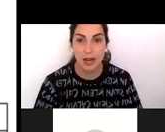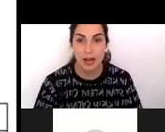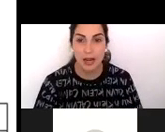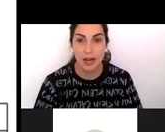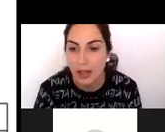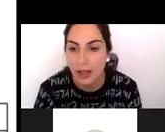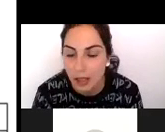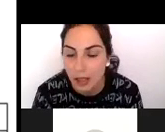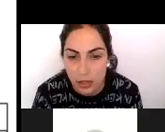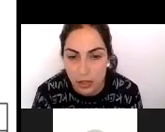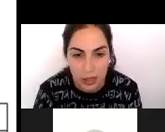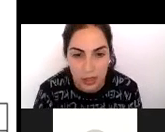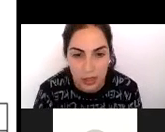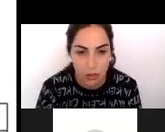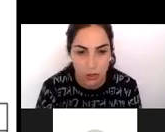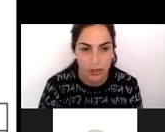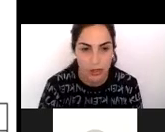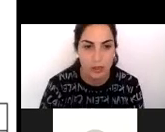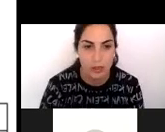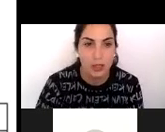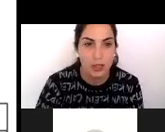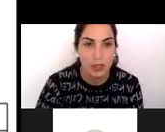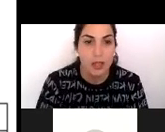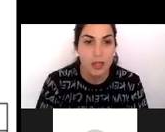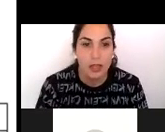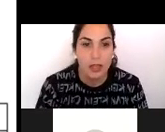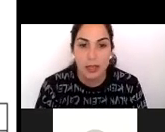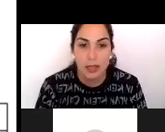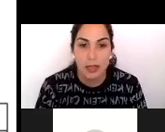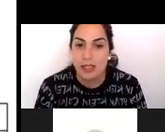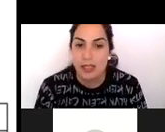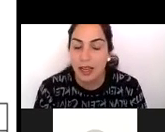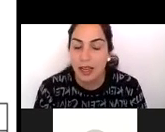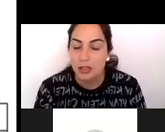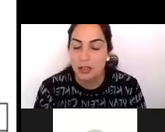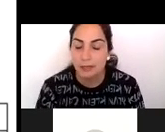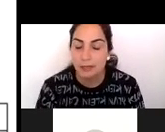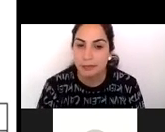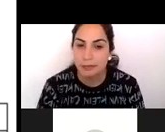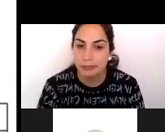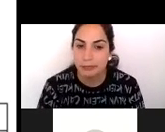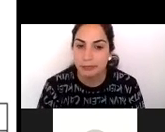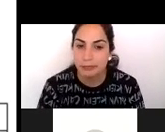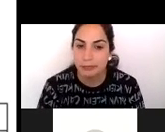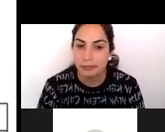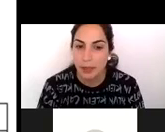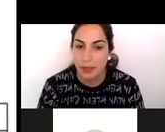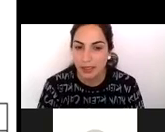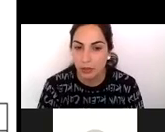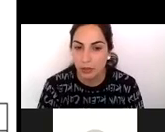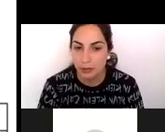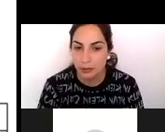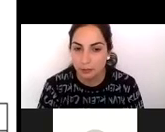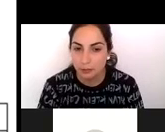palabra. Ya, Giorgio me dijo jóvenes, ¿qué más sería cabros? ¿A parte de